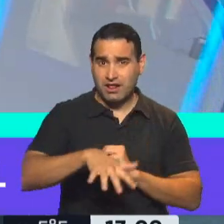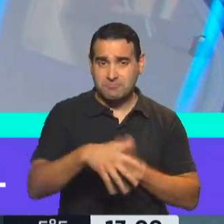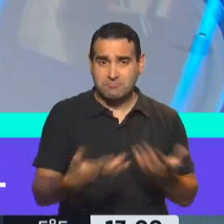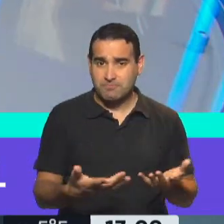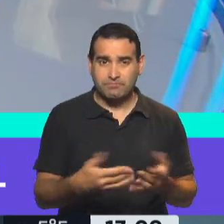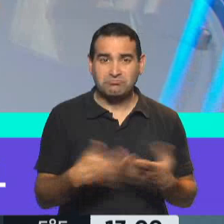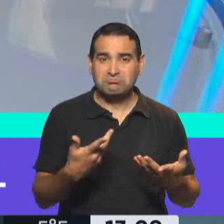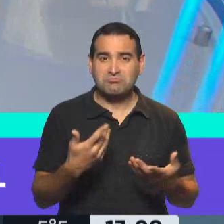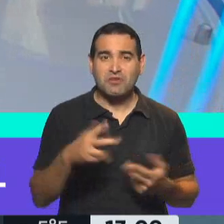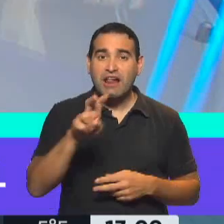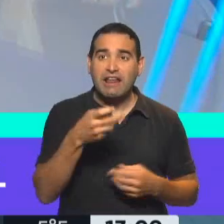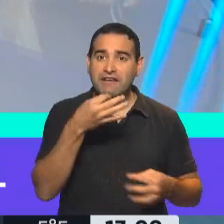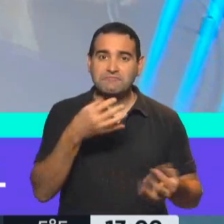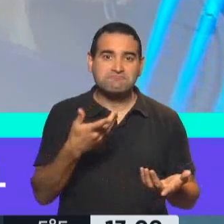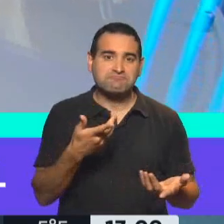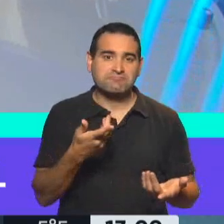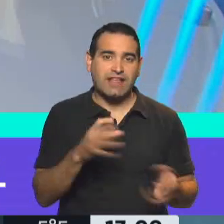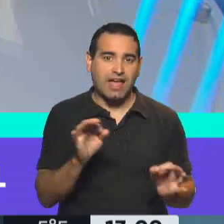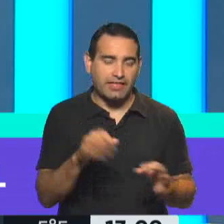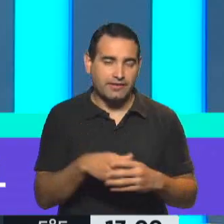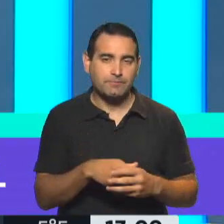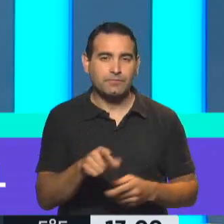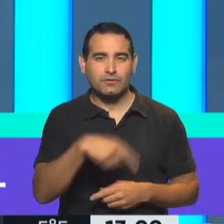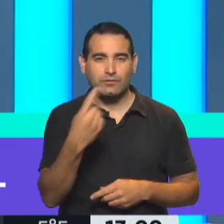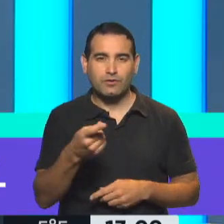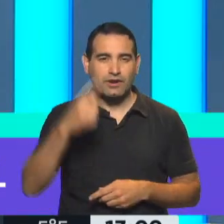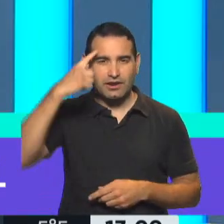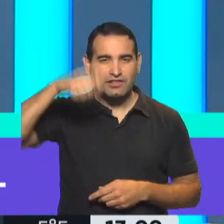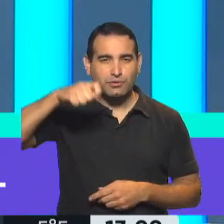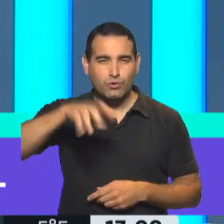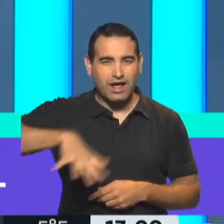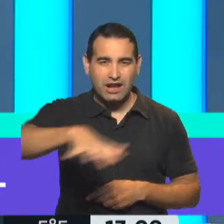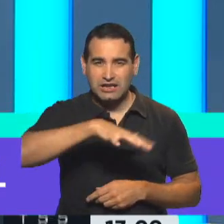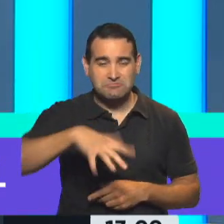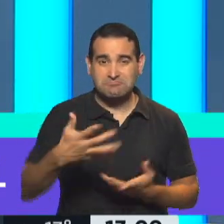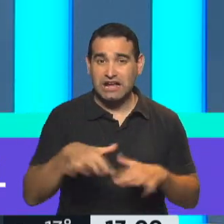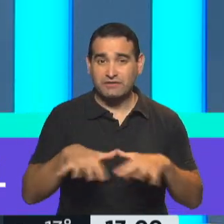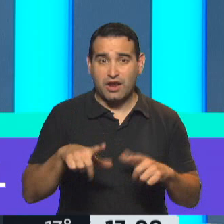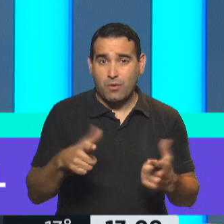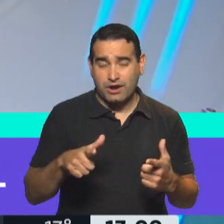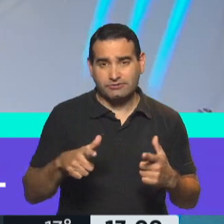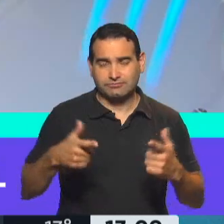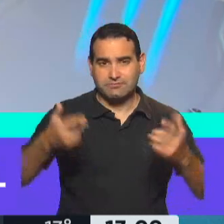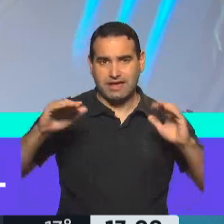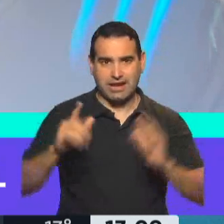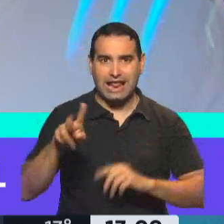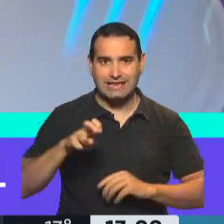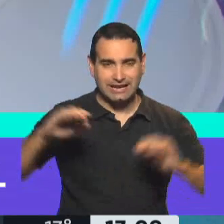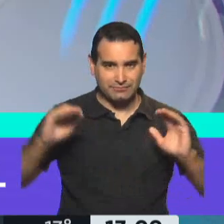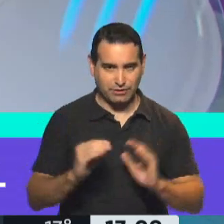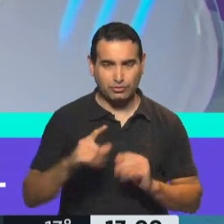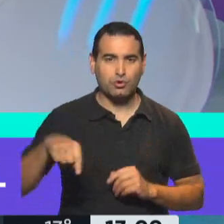demanda en este momento muchas han cerrado por ejemplo en la zona de tribunales no hay actividad tribunales cayó muchísimo o tras